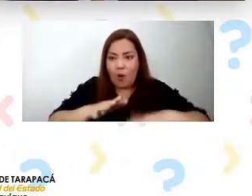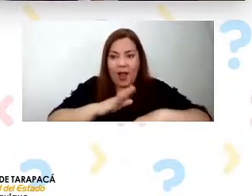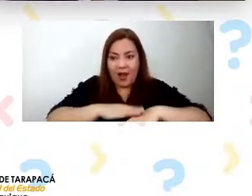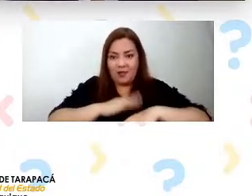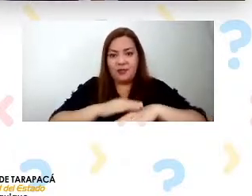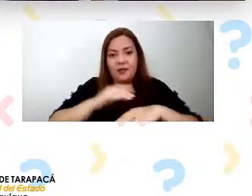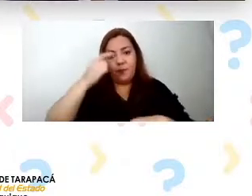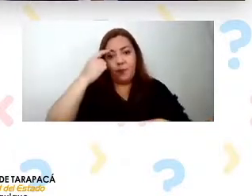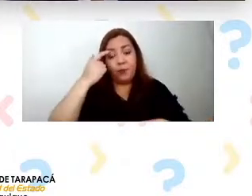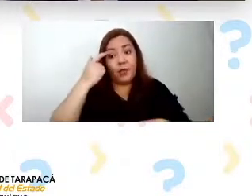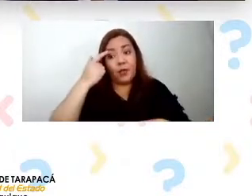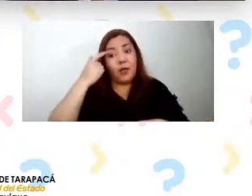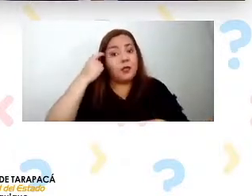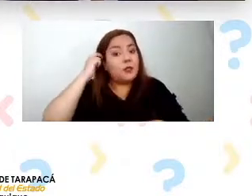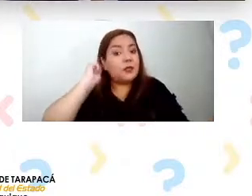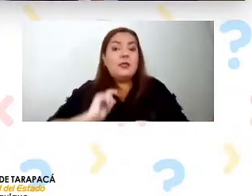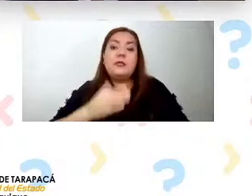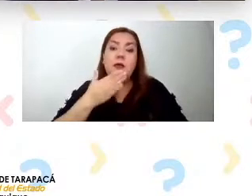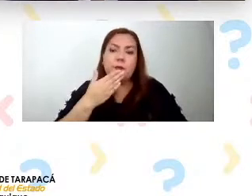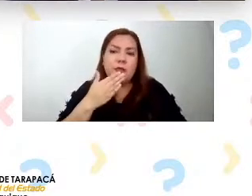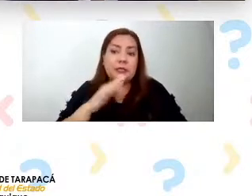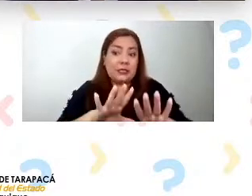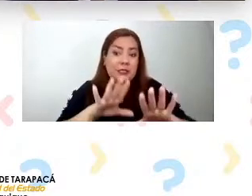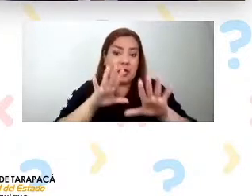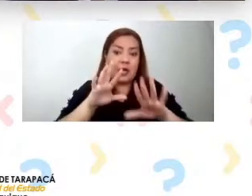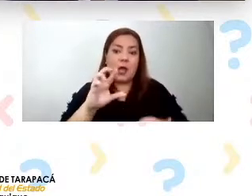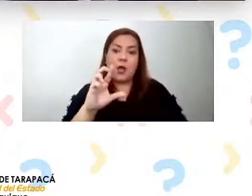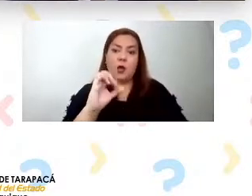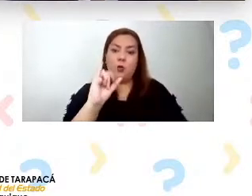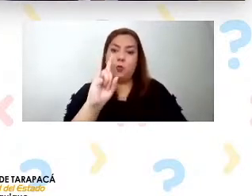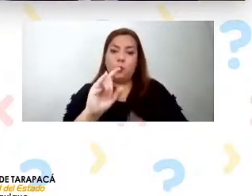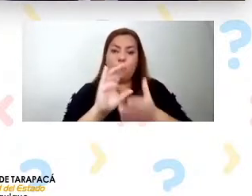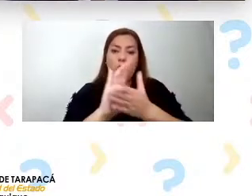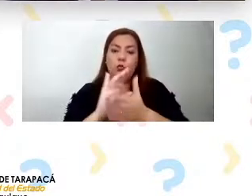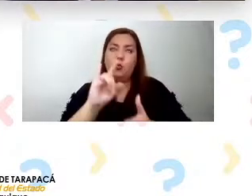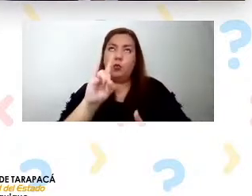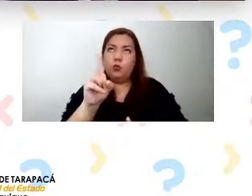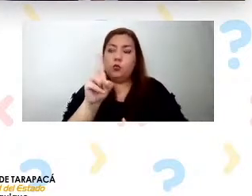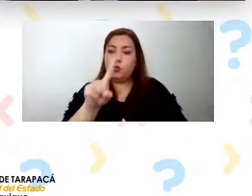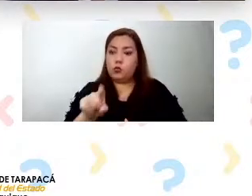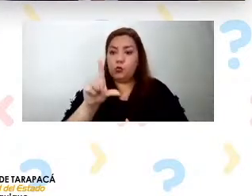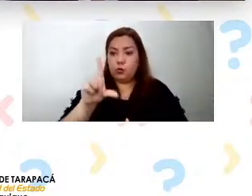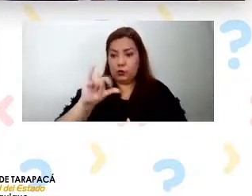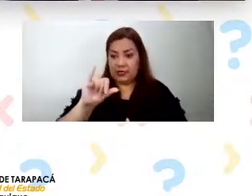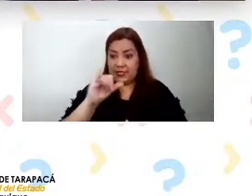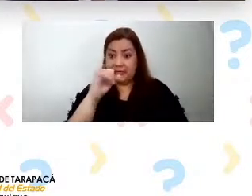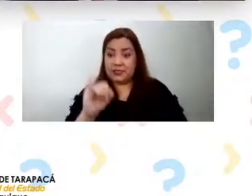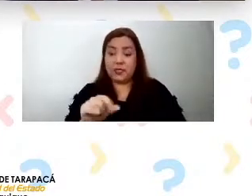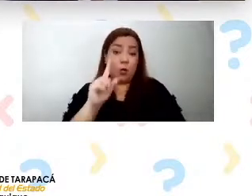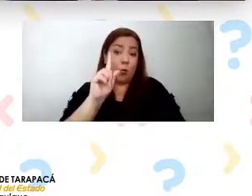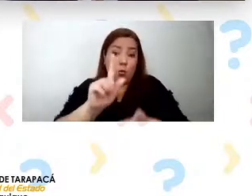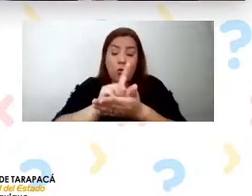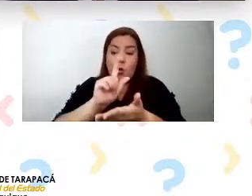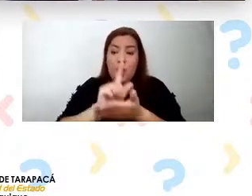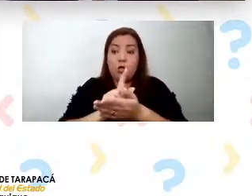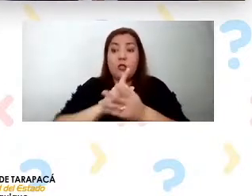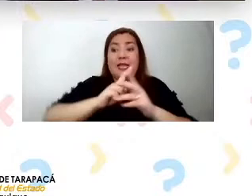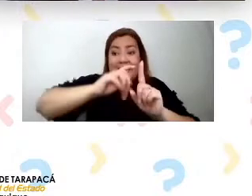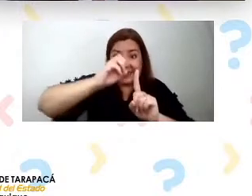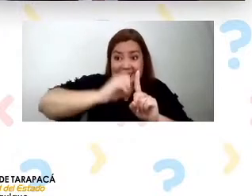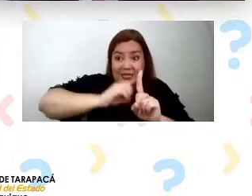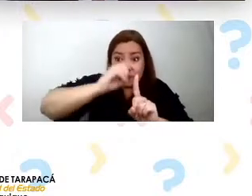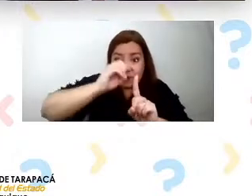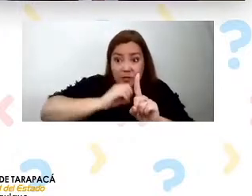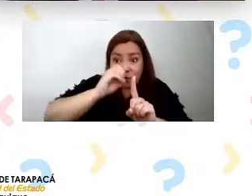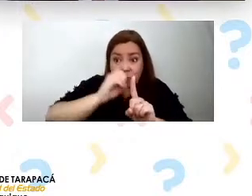¿no es cierto?, Puchutliza como uno de los sectores donde la temperatura que sale de la